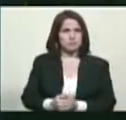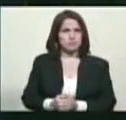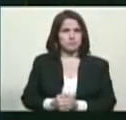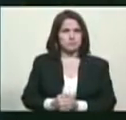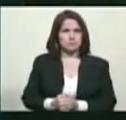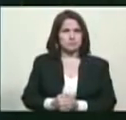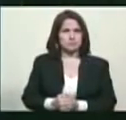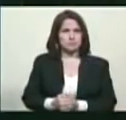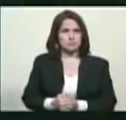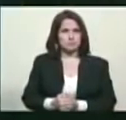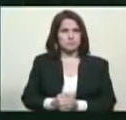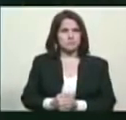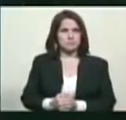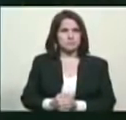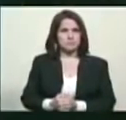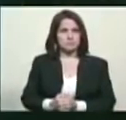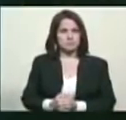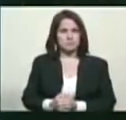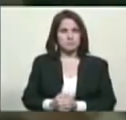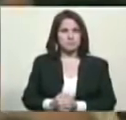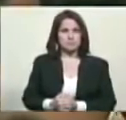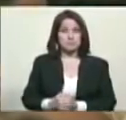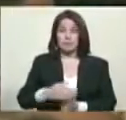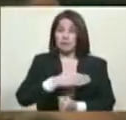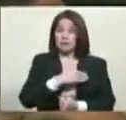Chávez Frías. Y